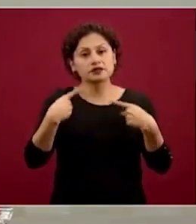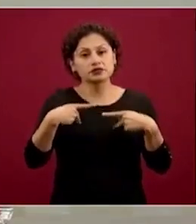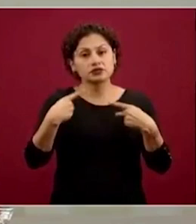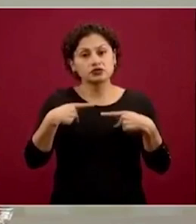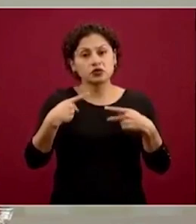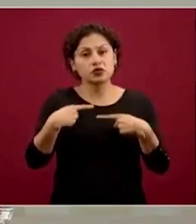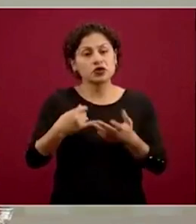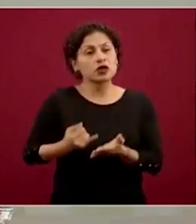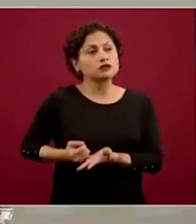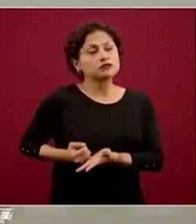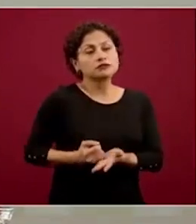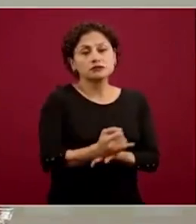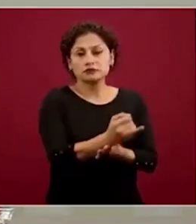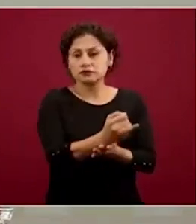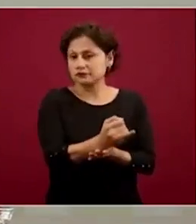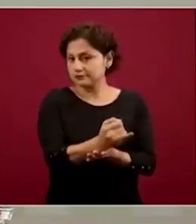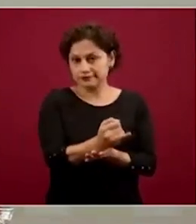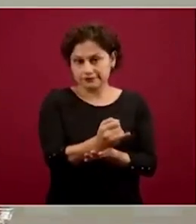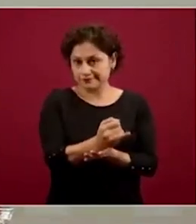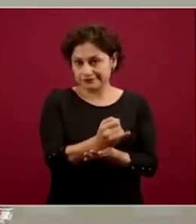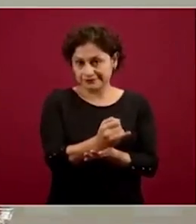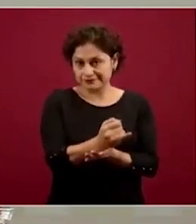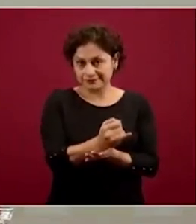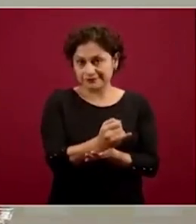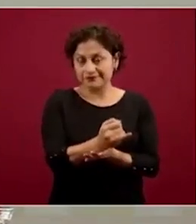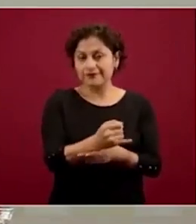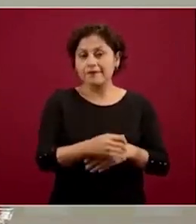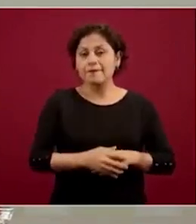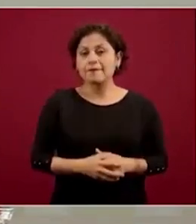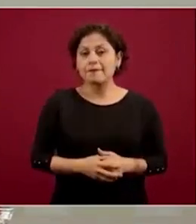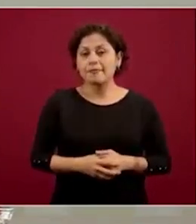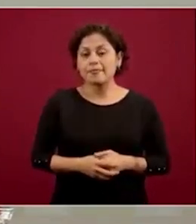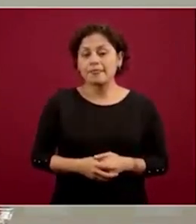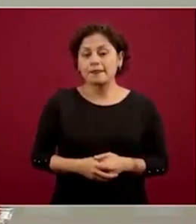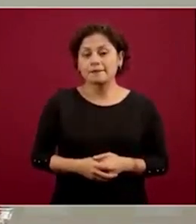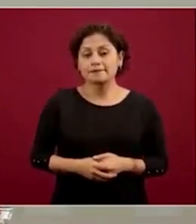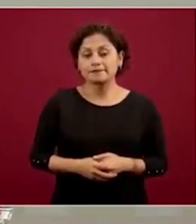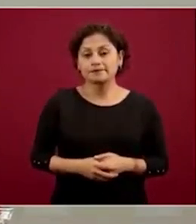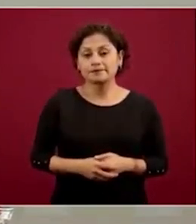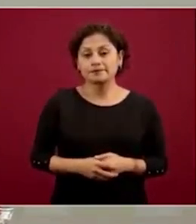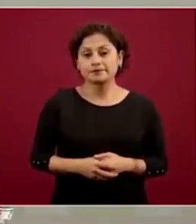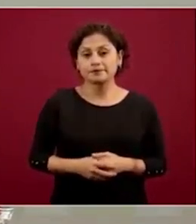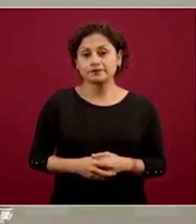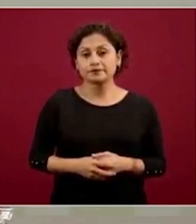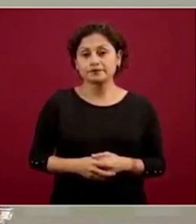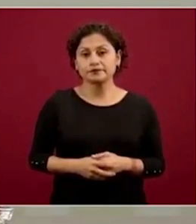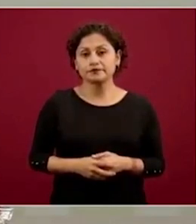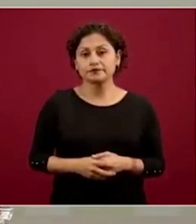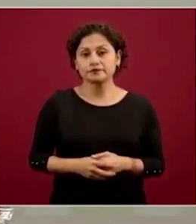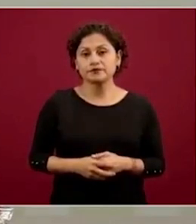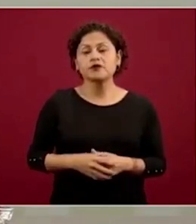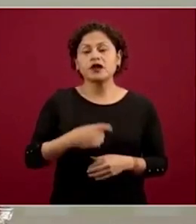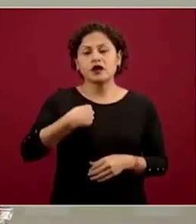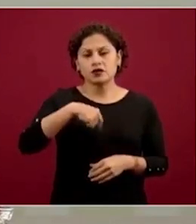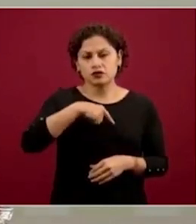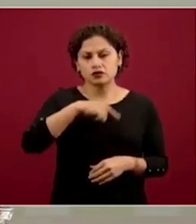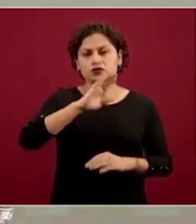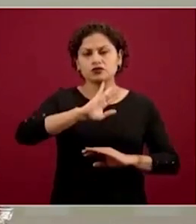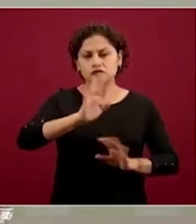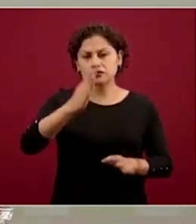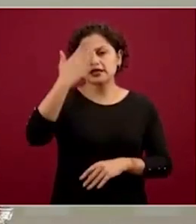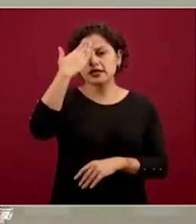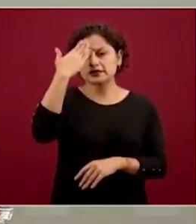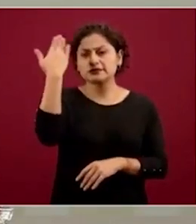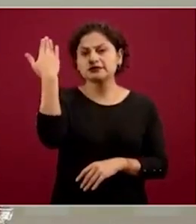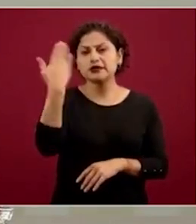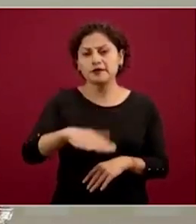no fueran las personas, específicamente conscientes de que en México la mitad de la